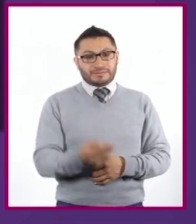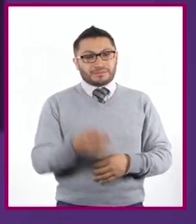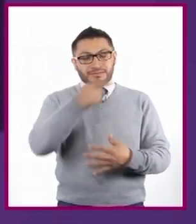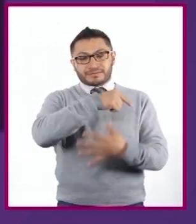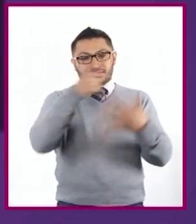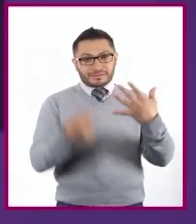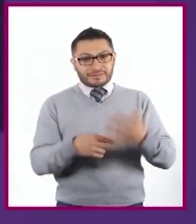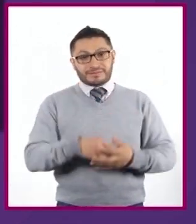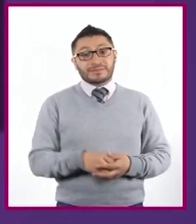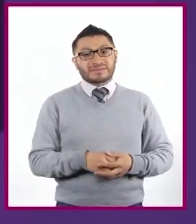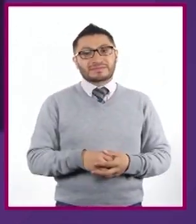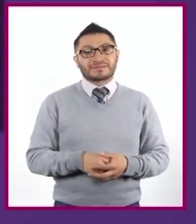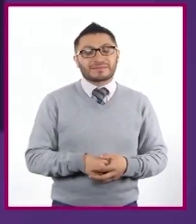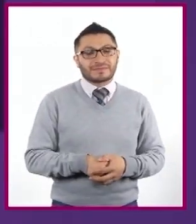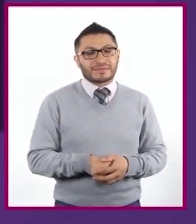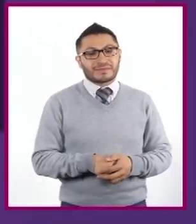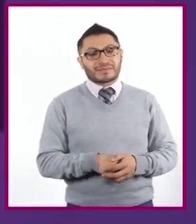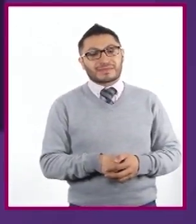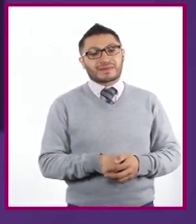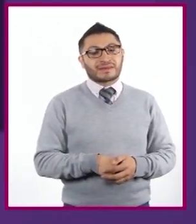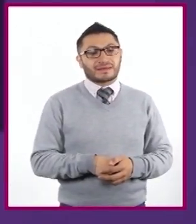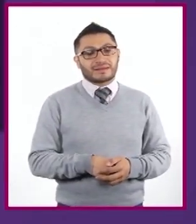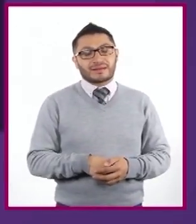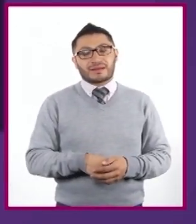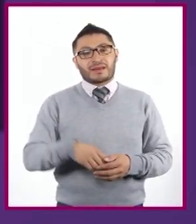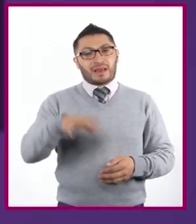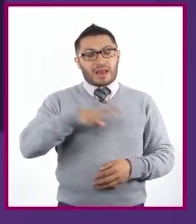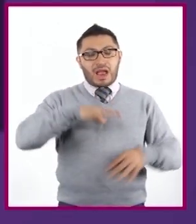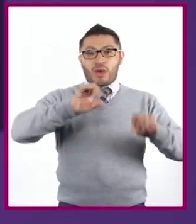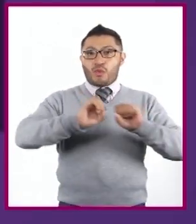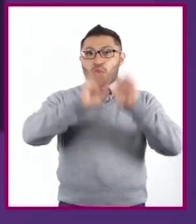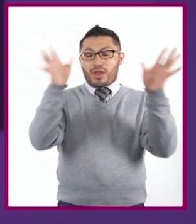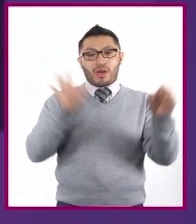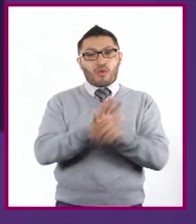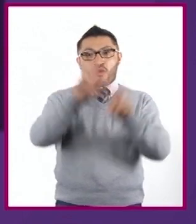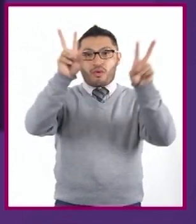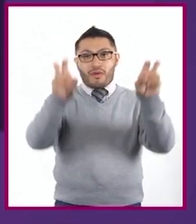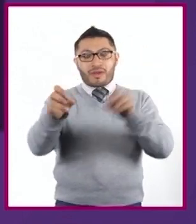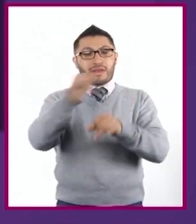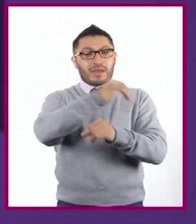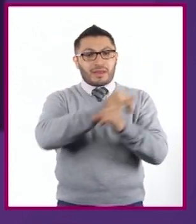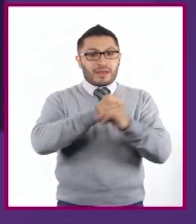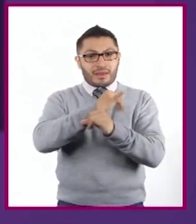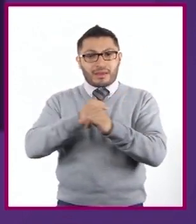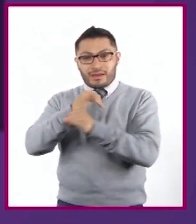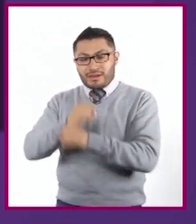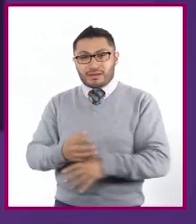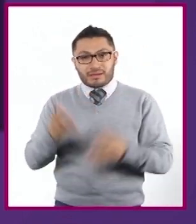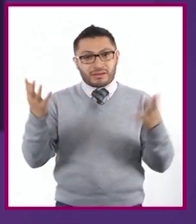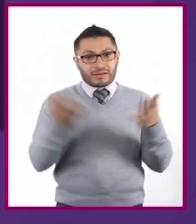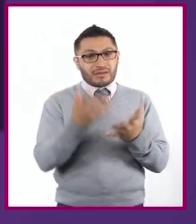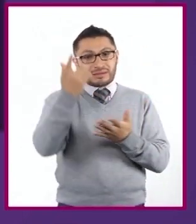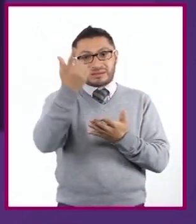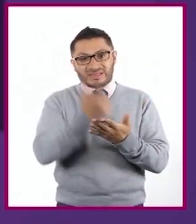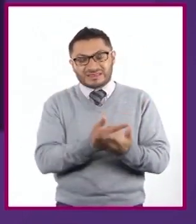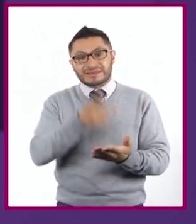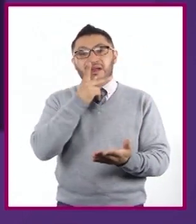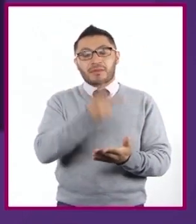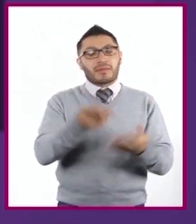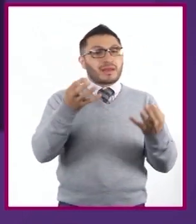siguientes ingredientes. Tener muy claro el tema a investigar. Hacer una lista de palabras